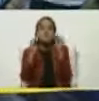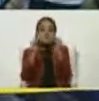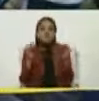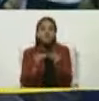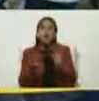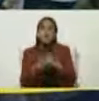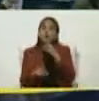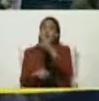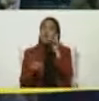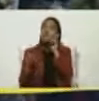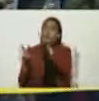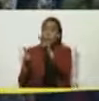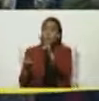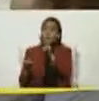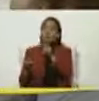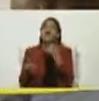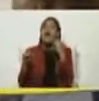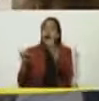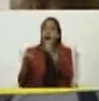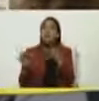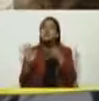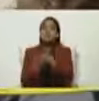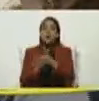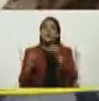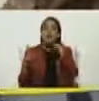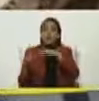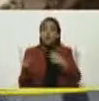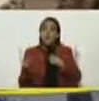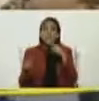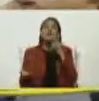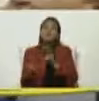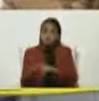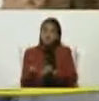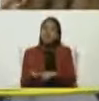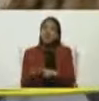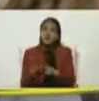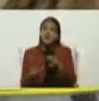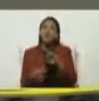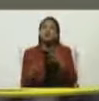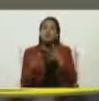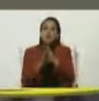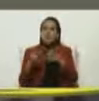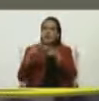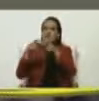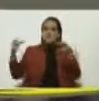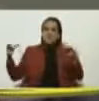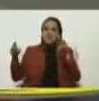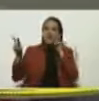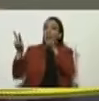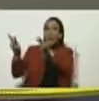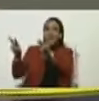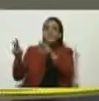Porque tienen chisme que solo me sabía yo o Silvia. El de la funeraria, por ejemplo.